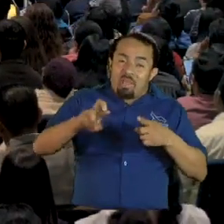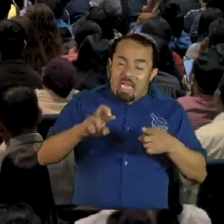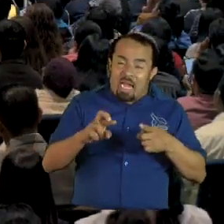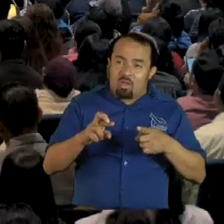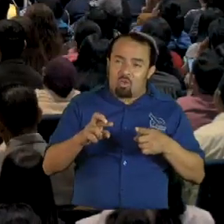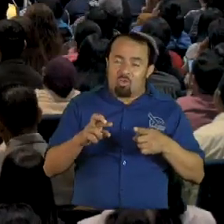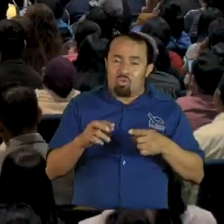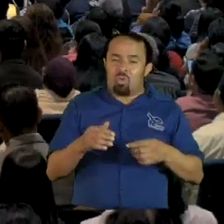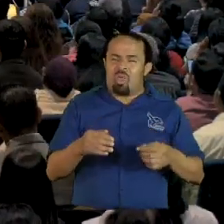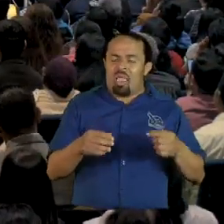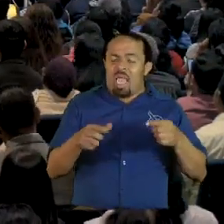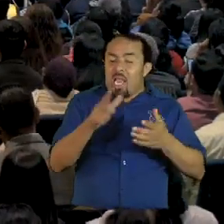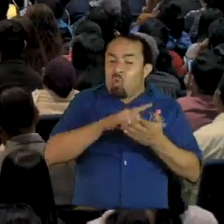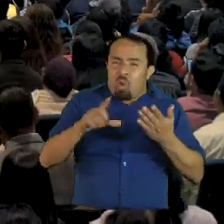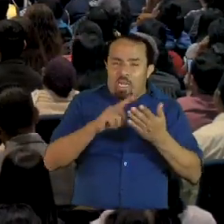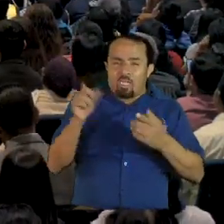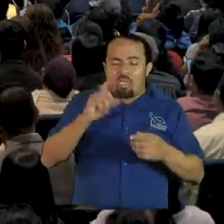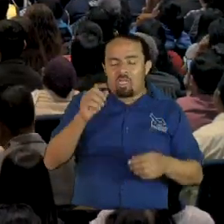así.